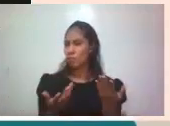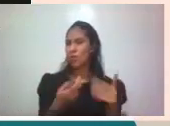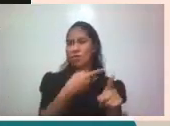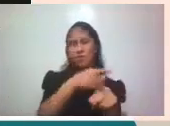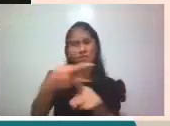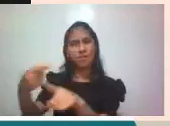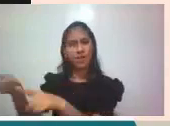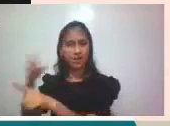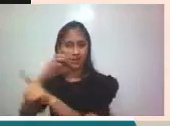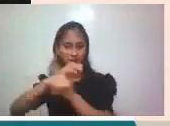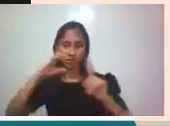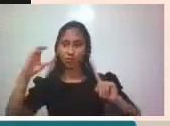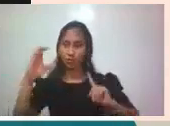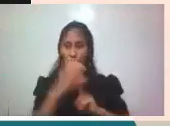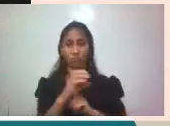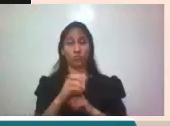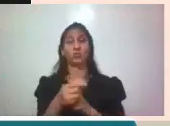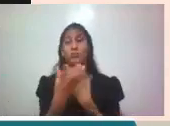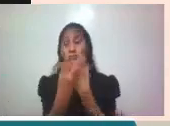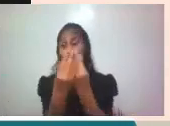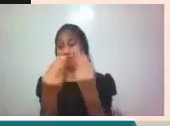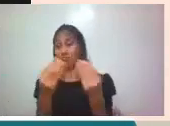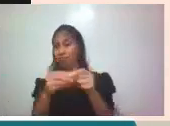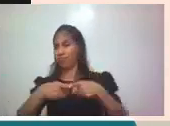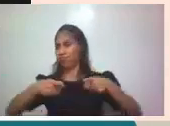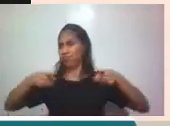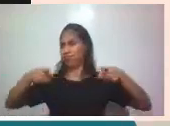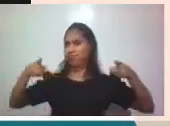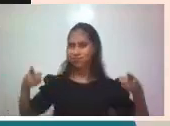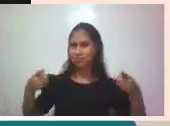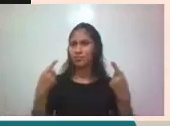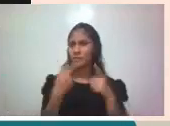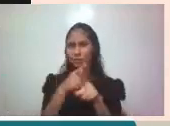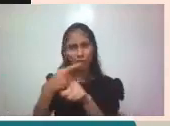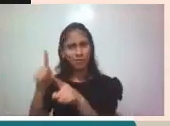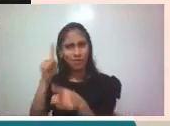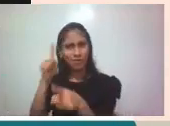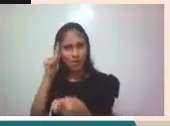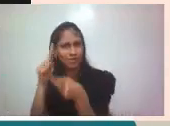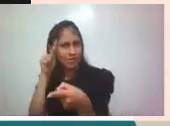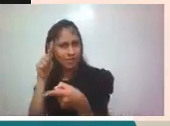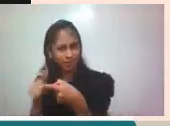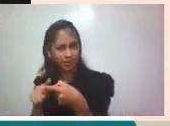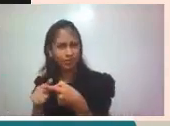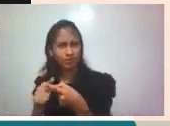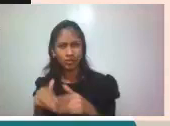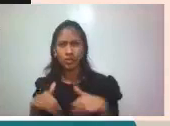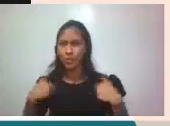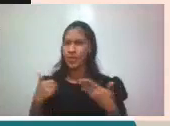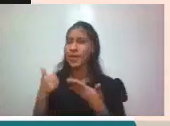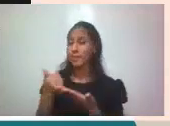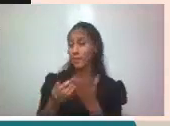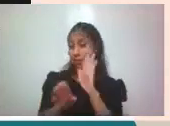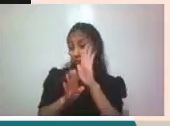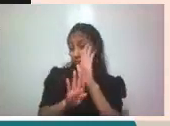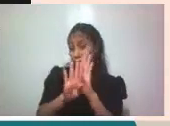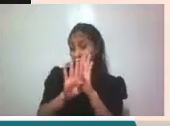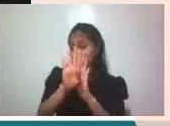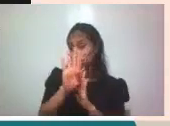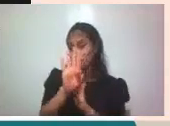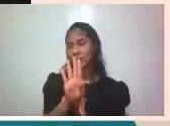cultural bastante grande y que implica retos constantes en el momento de implementar nuestras acciones